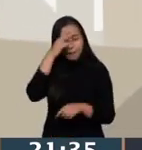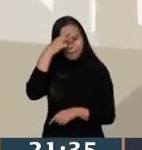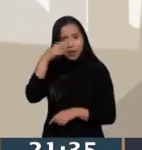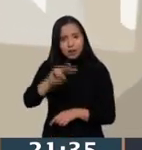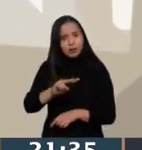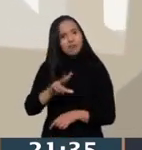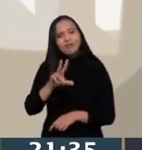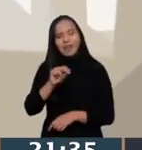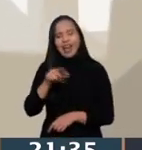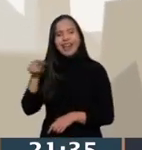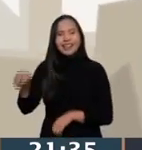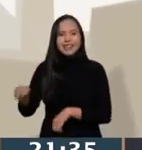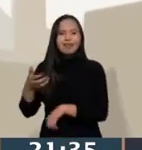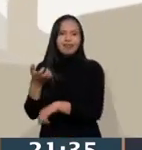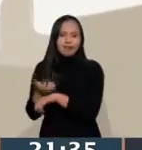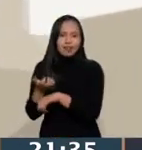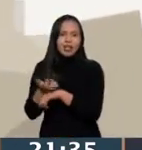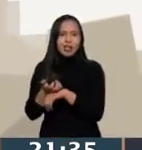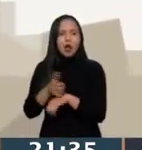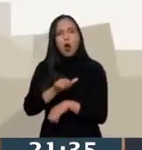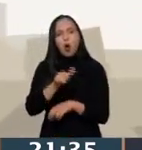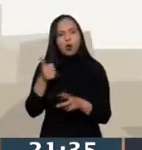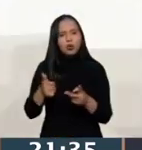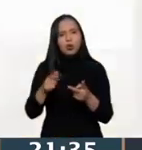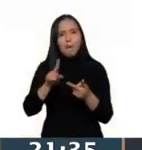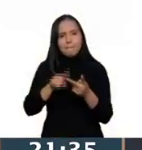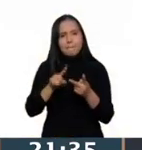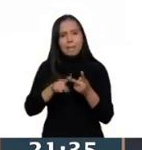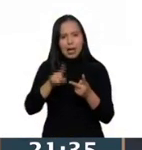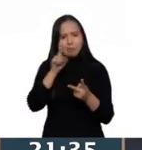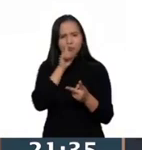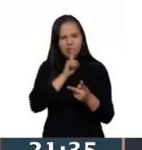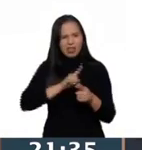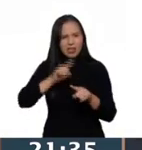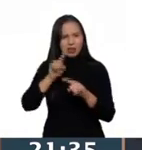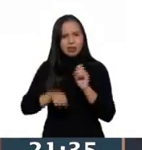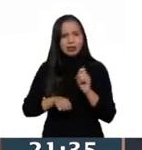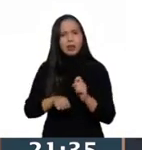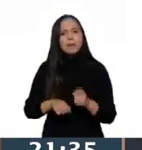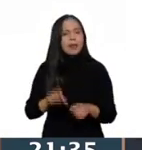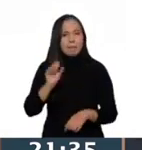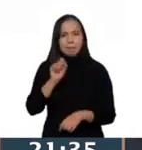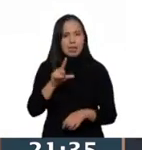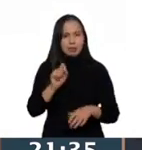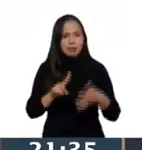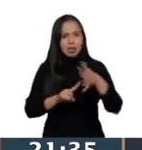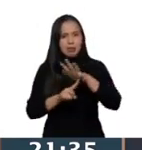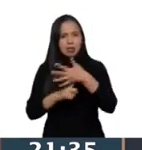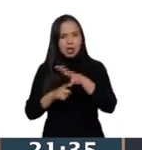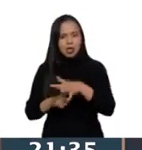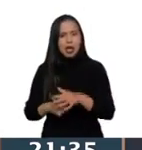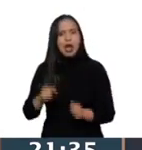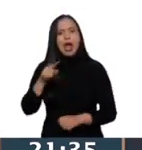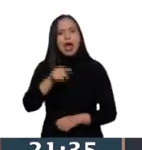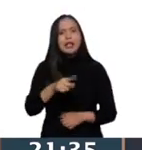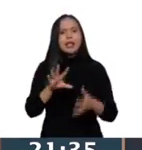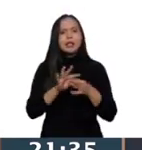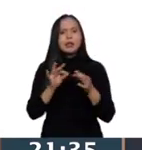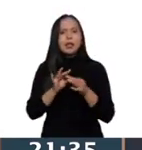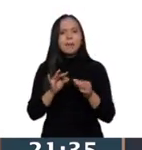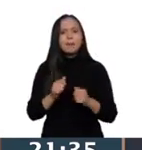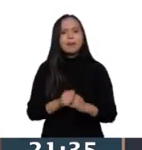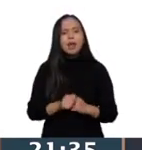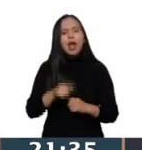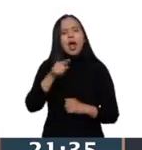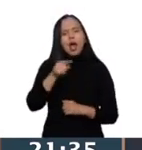Nacional de Estados Unidos. Y el otro desmentido sobre helicópteros también acusaron. López Dóriga tuiteó con un video,